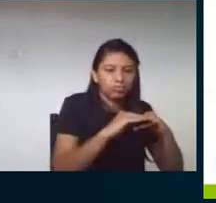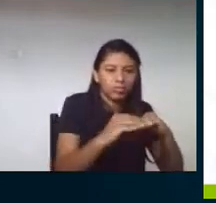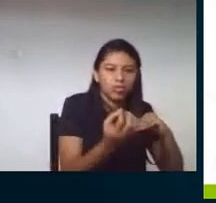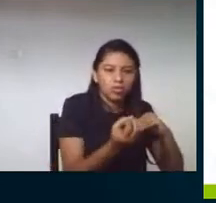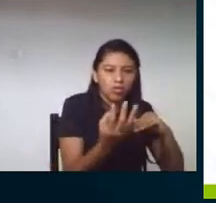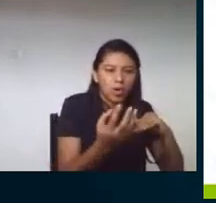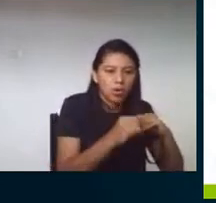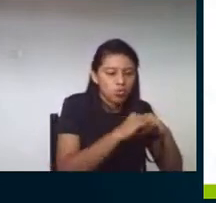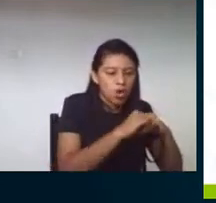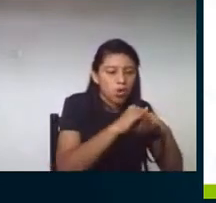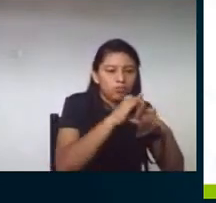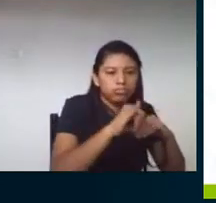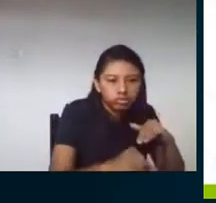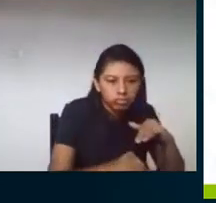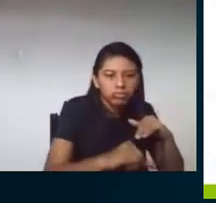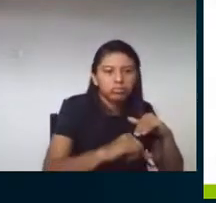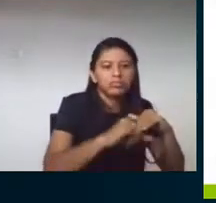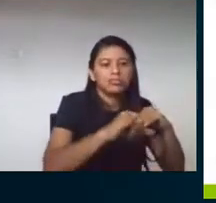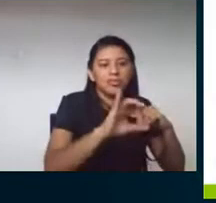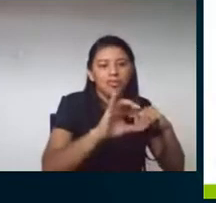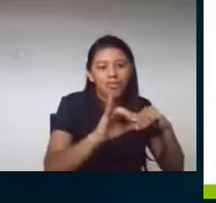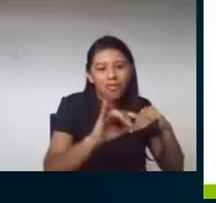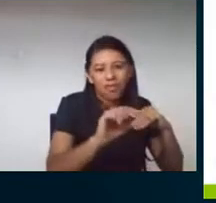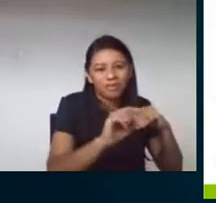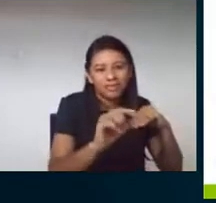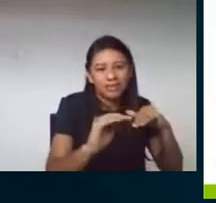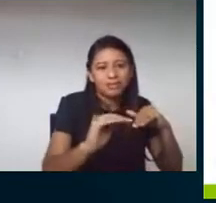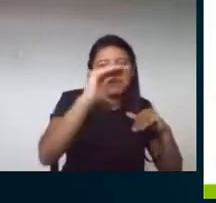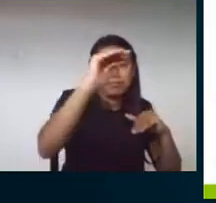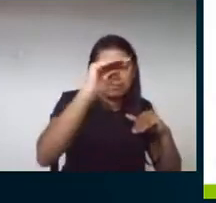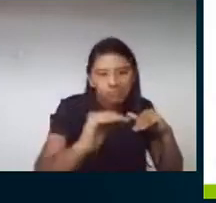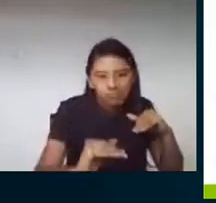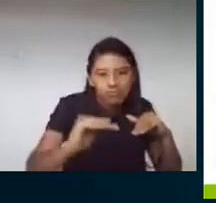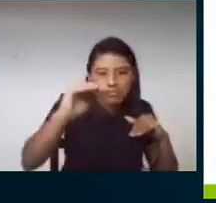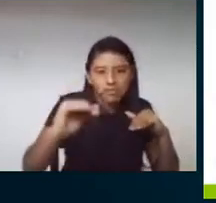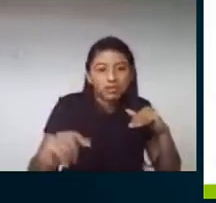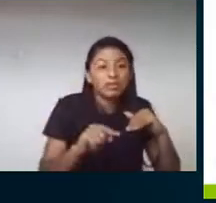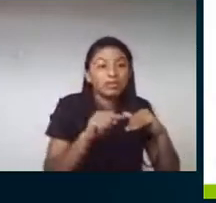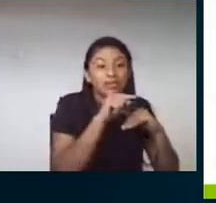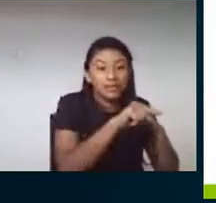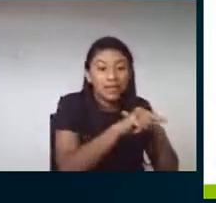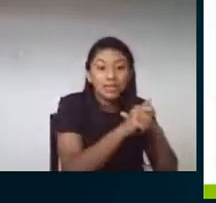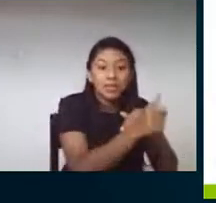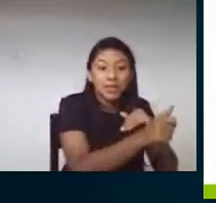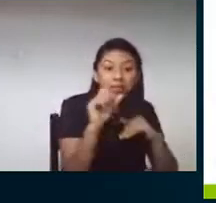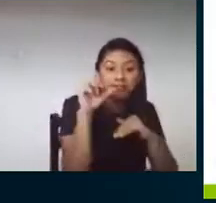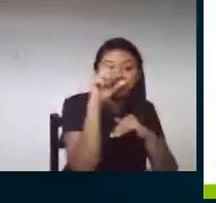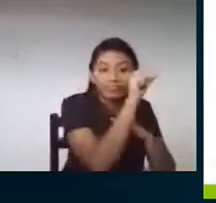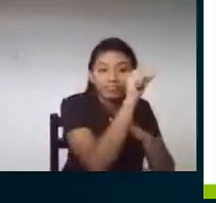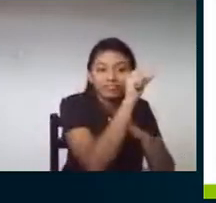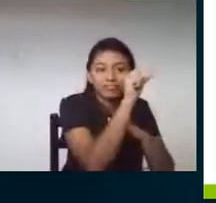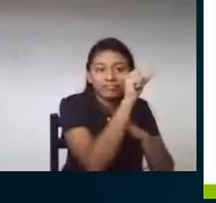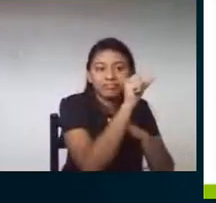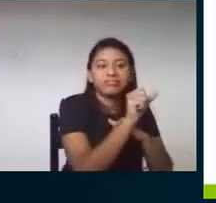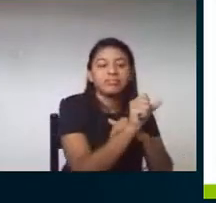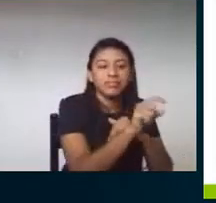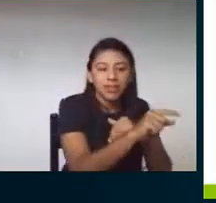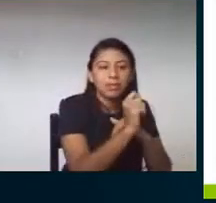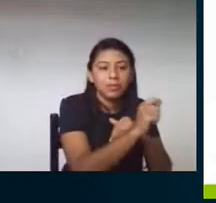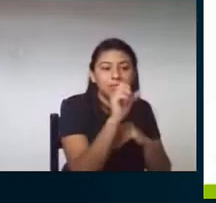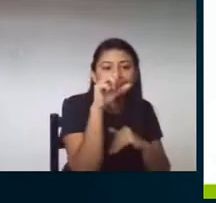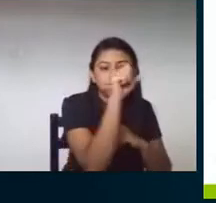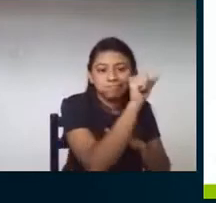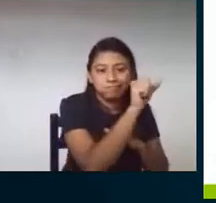significa algo y el Digital Twin, o sea, esa planta virtual tiene que ser capaz de distinguir eso y